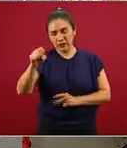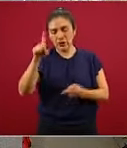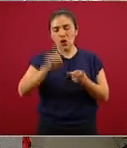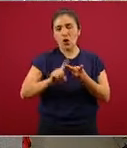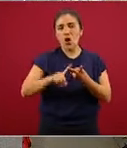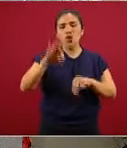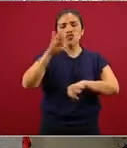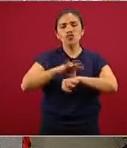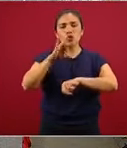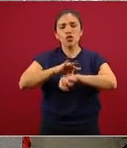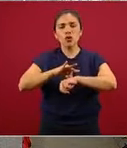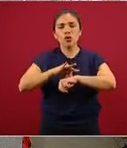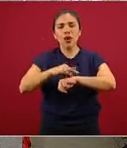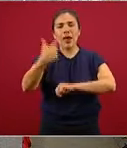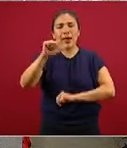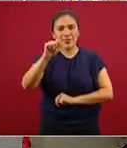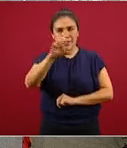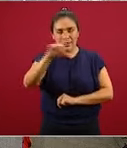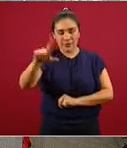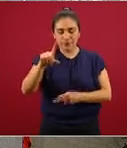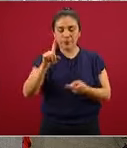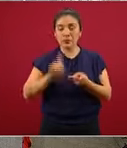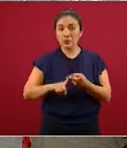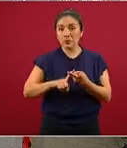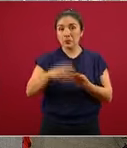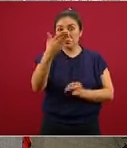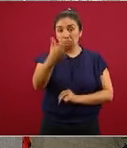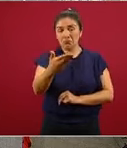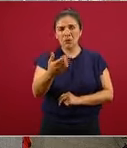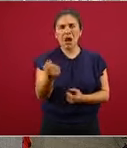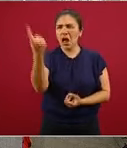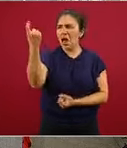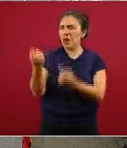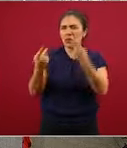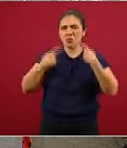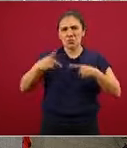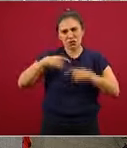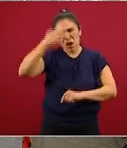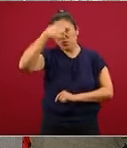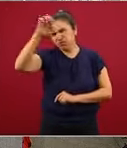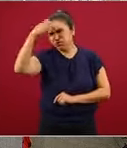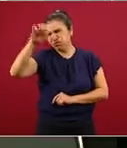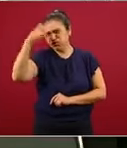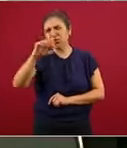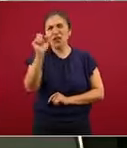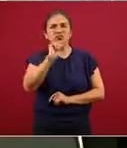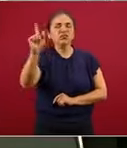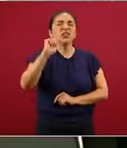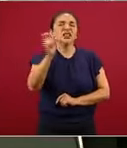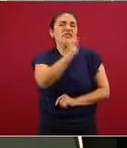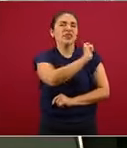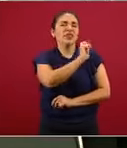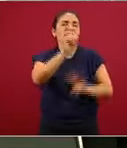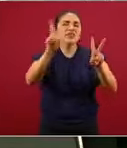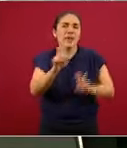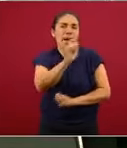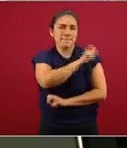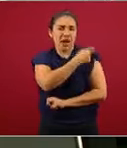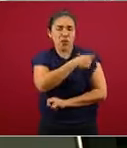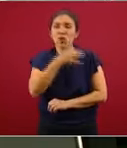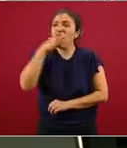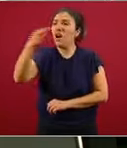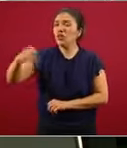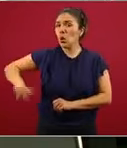doctor Gatell. Doctor Gatell, algunos expertos en tema de vacunación advierten al gobierno